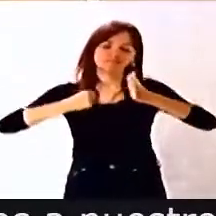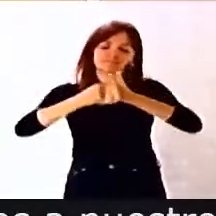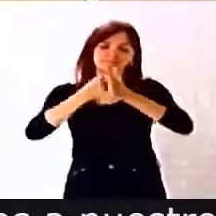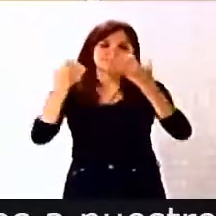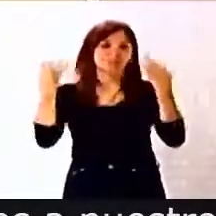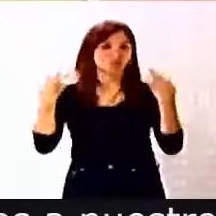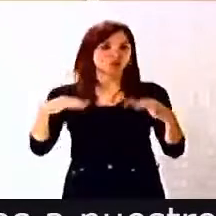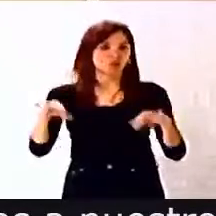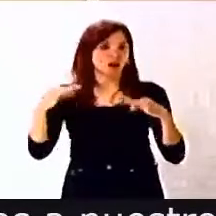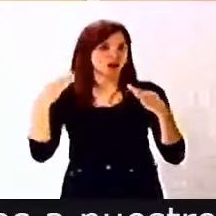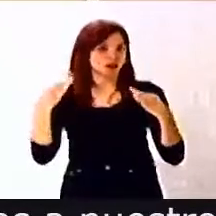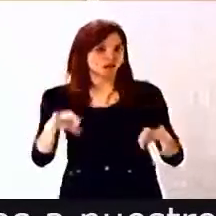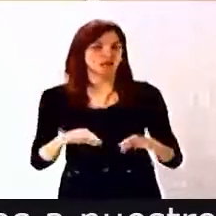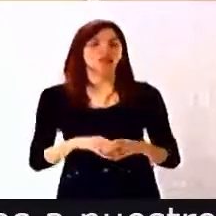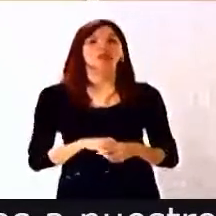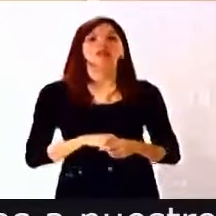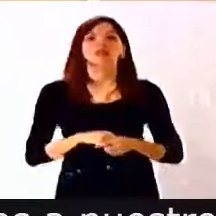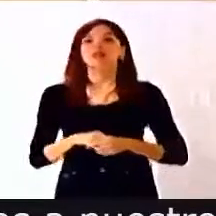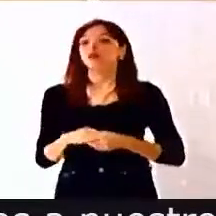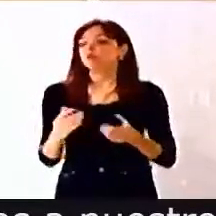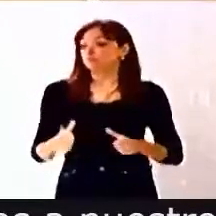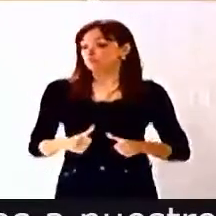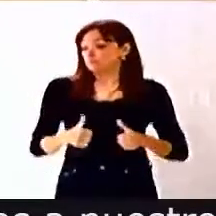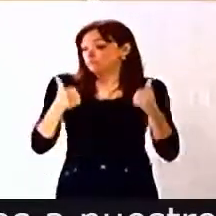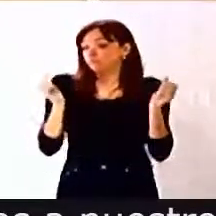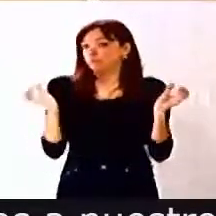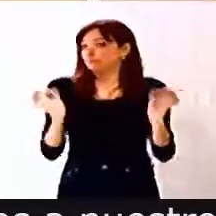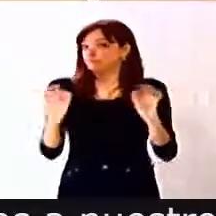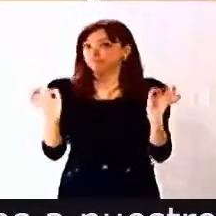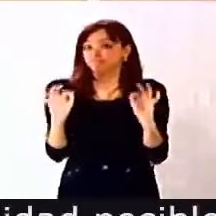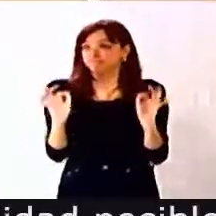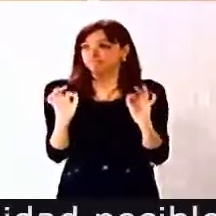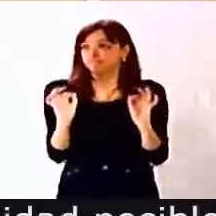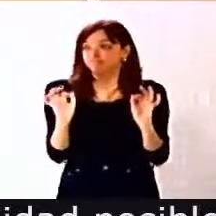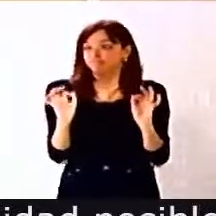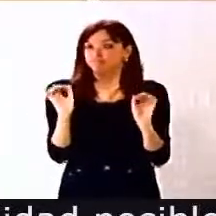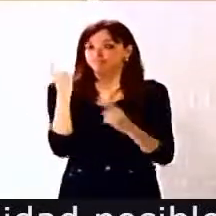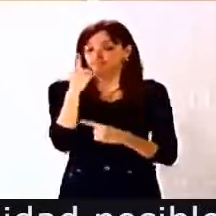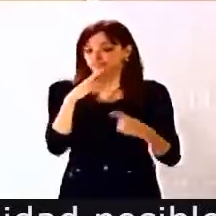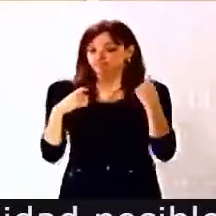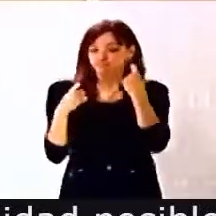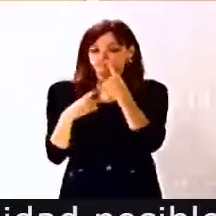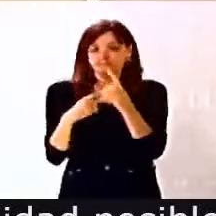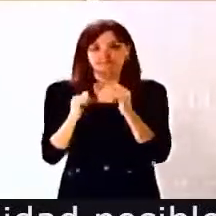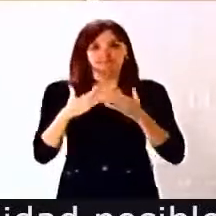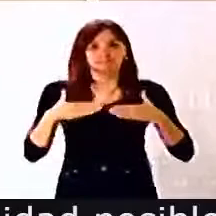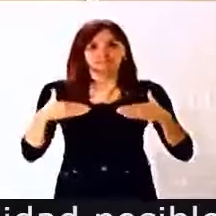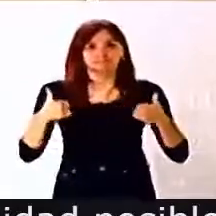normalidad posible. Por mi parte nada más y a las preguntas que tengan.